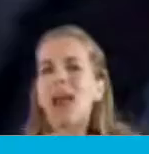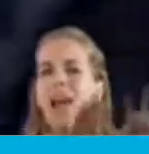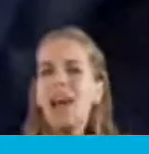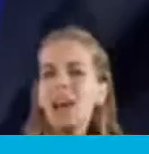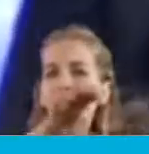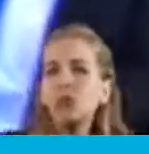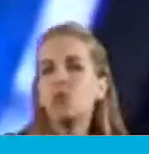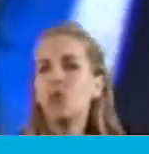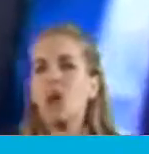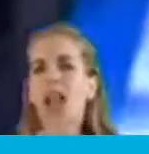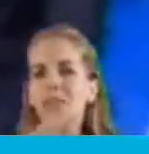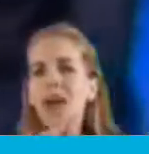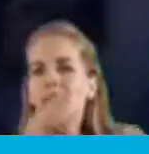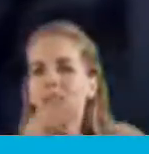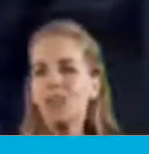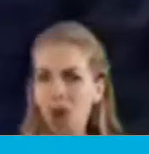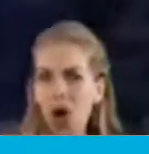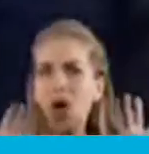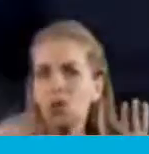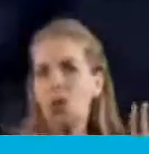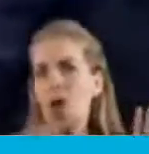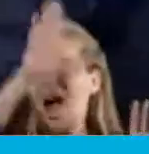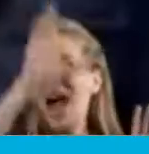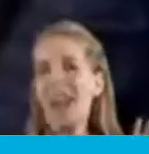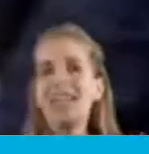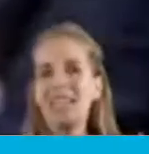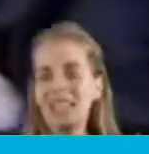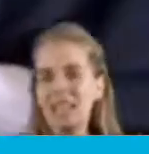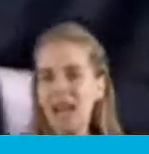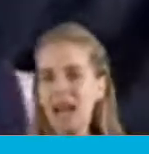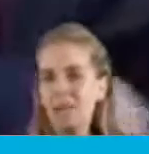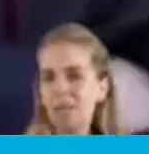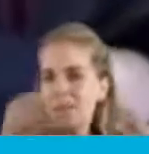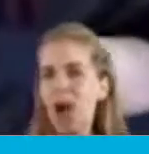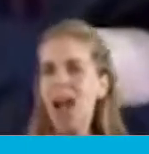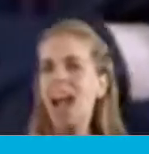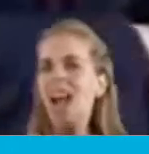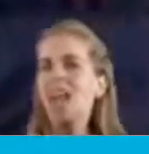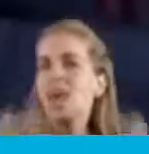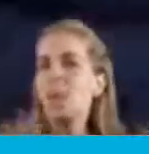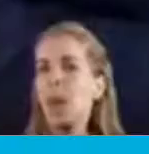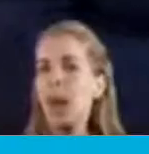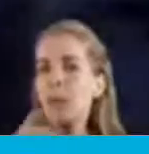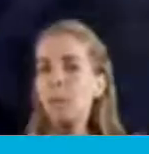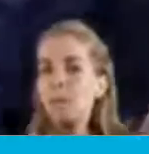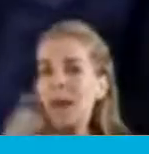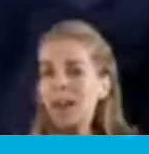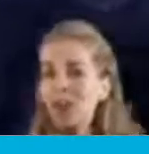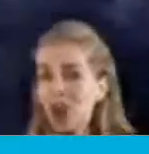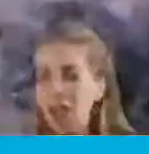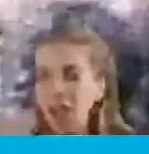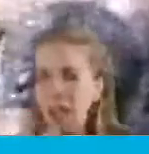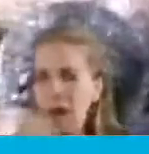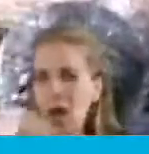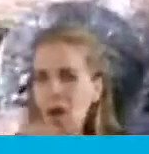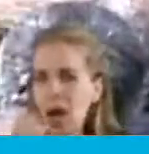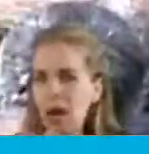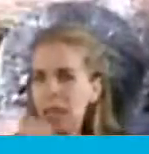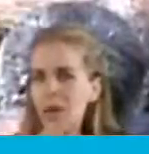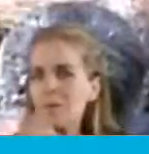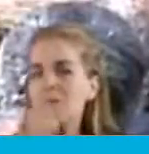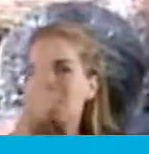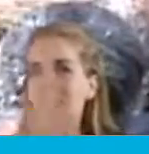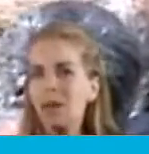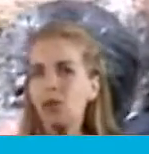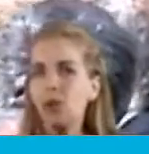alimentos. El territorio argentino es pródigo. Su pueblo es sencillamente maravilloso.